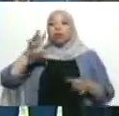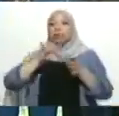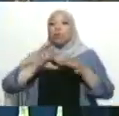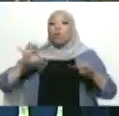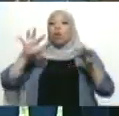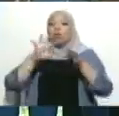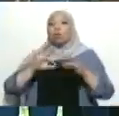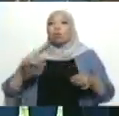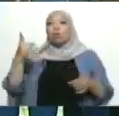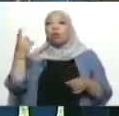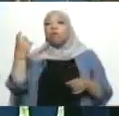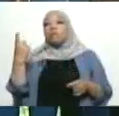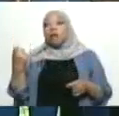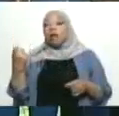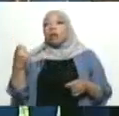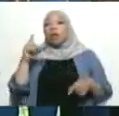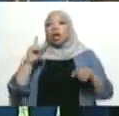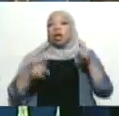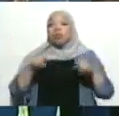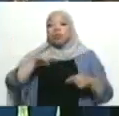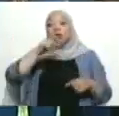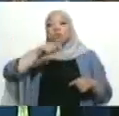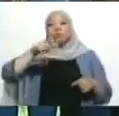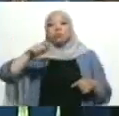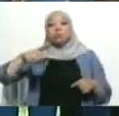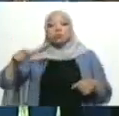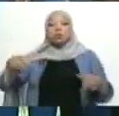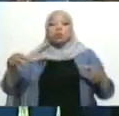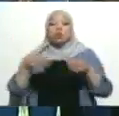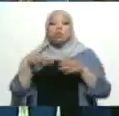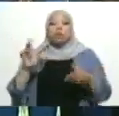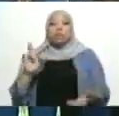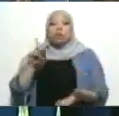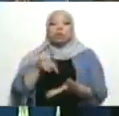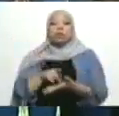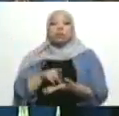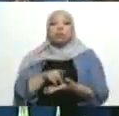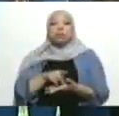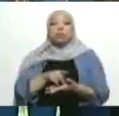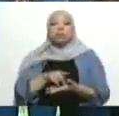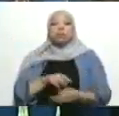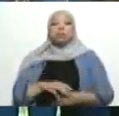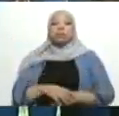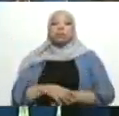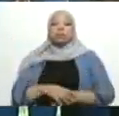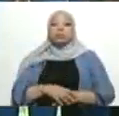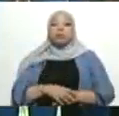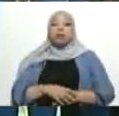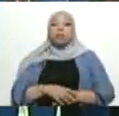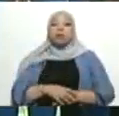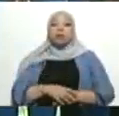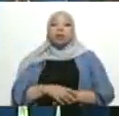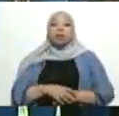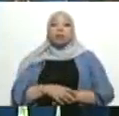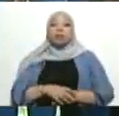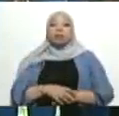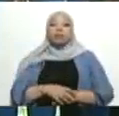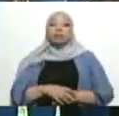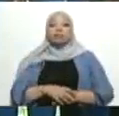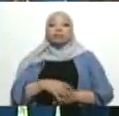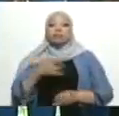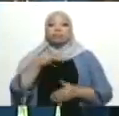Aquí faltan algunos de los protagonistas. Aquí yo tenía a José David, estaba aquí mi hermano, estaba con